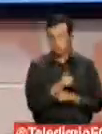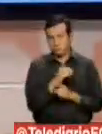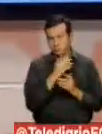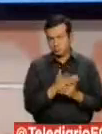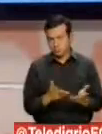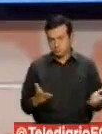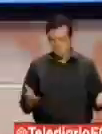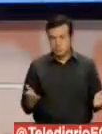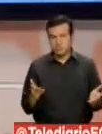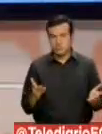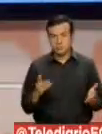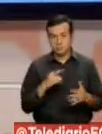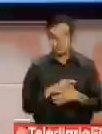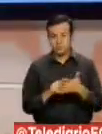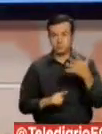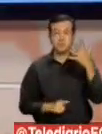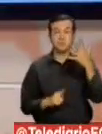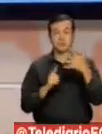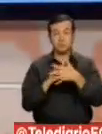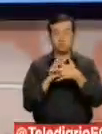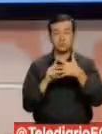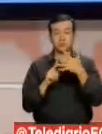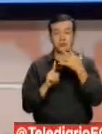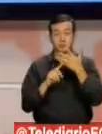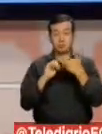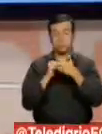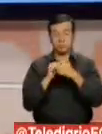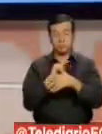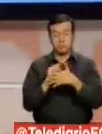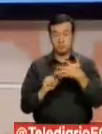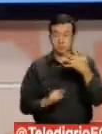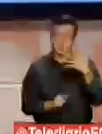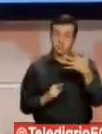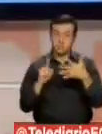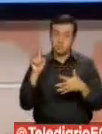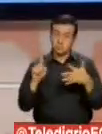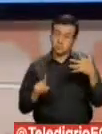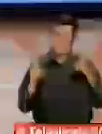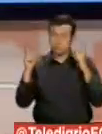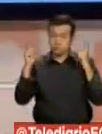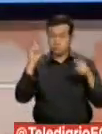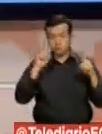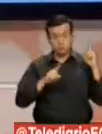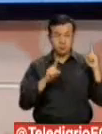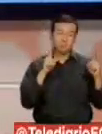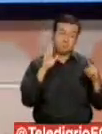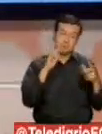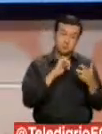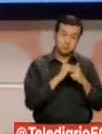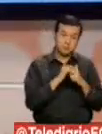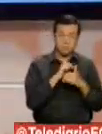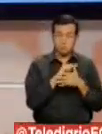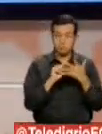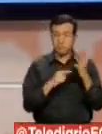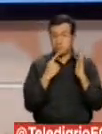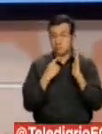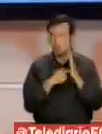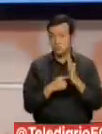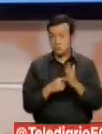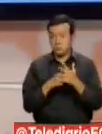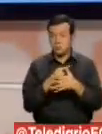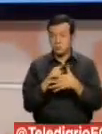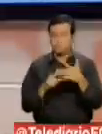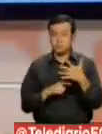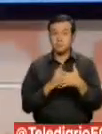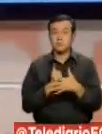Hay 5 nudos críticos en la ley. Algunos más manejables y otros más problemáticos. Por ejemplo, la